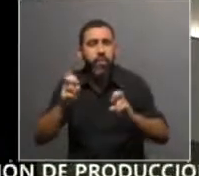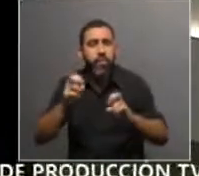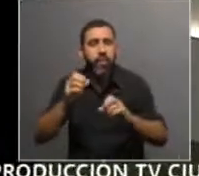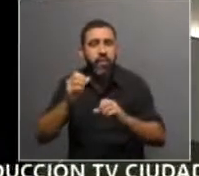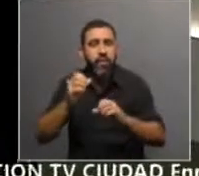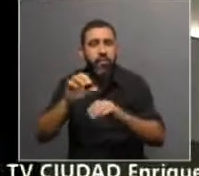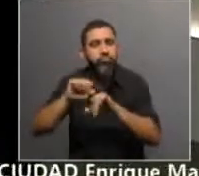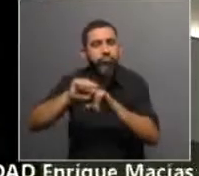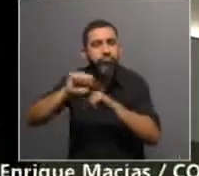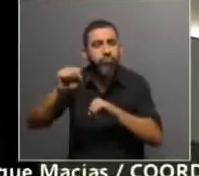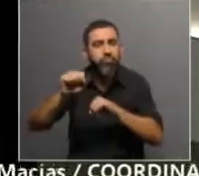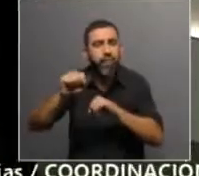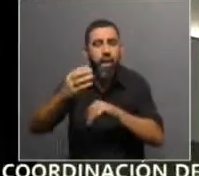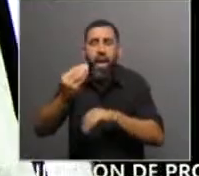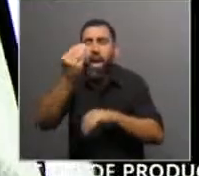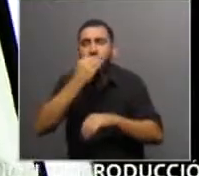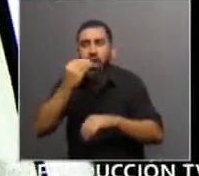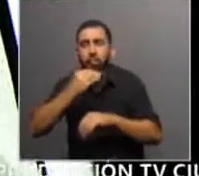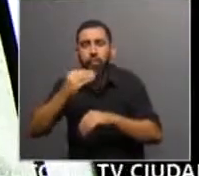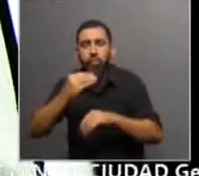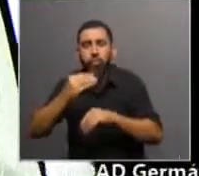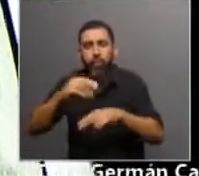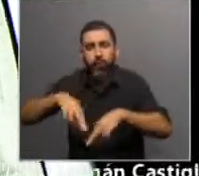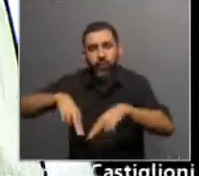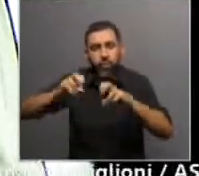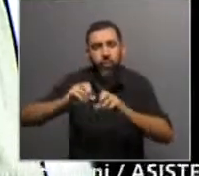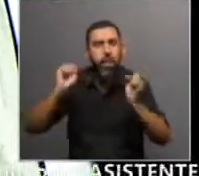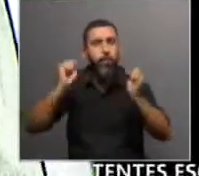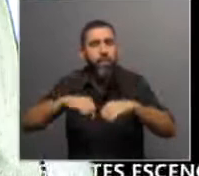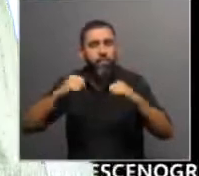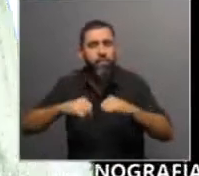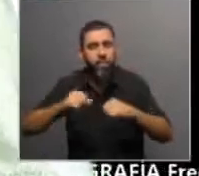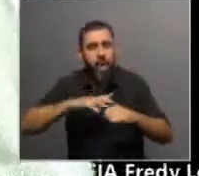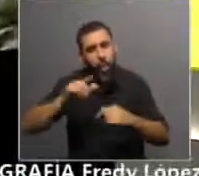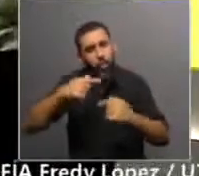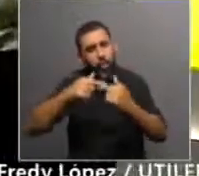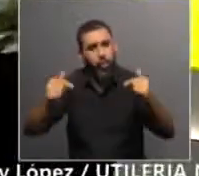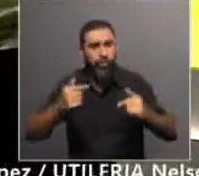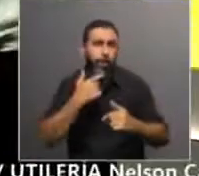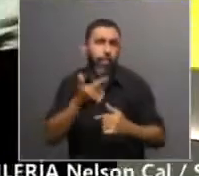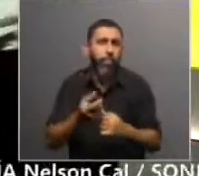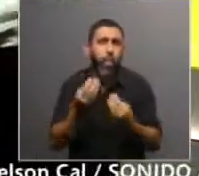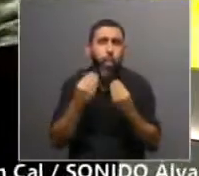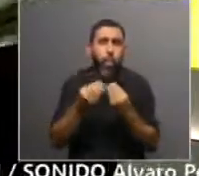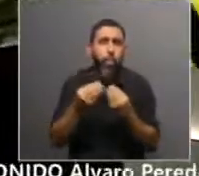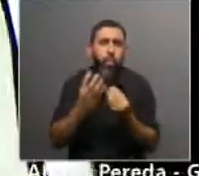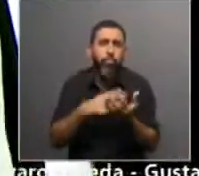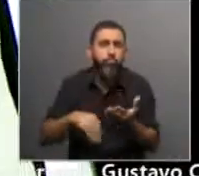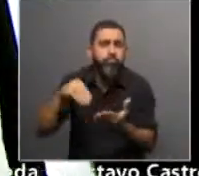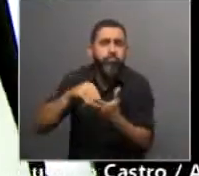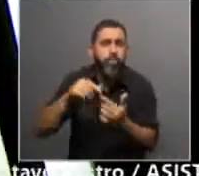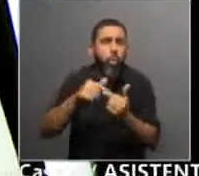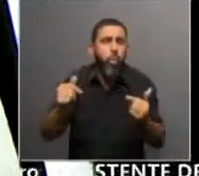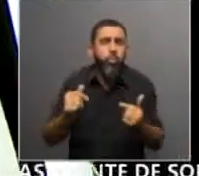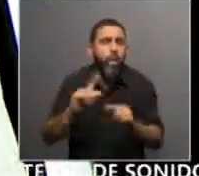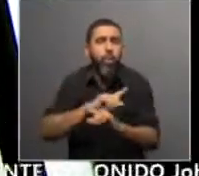licenciatura en análisis alimentario de Paysandú. Ahí se me ocurre que entran otros elementos. ¿Cómo incorporar las demás dimensiones, las que